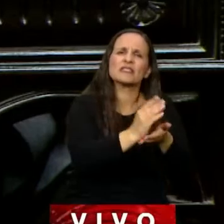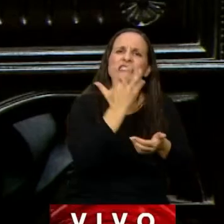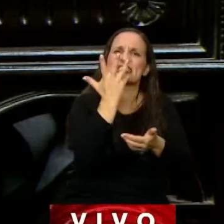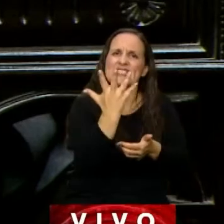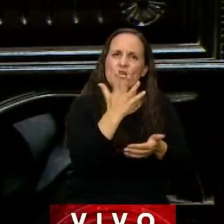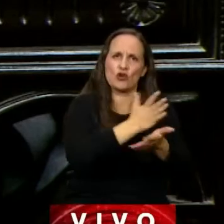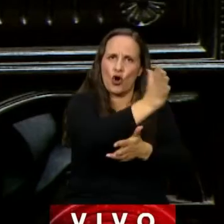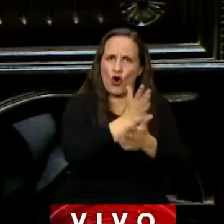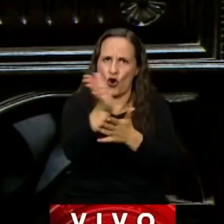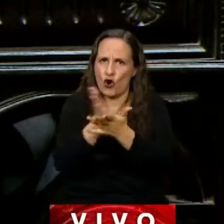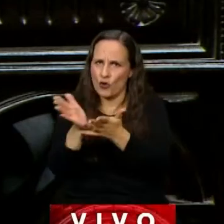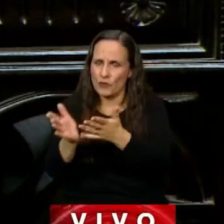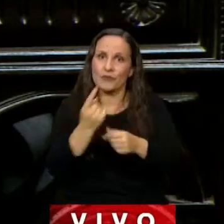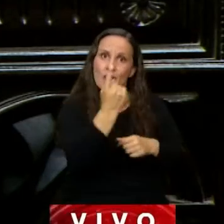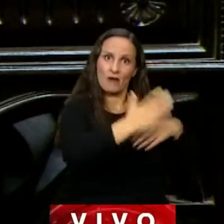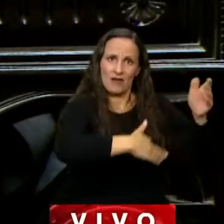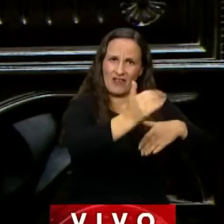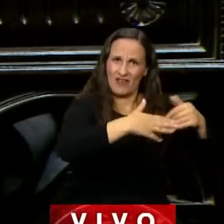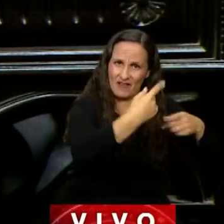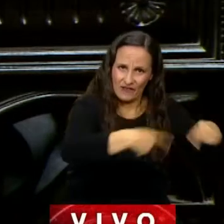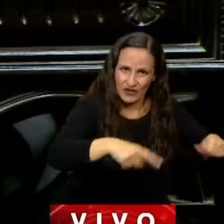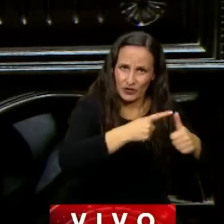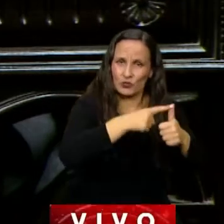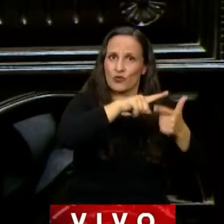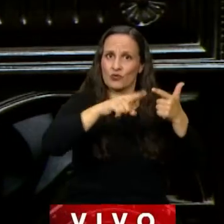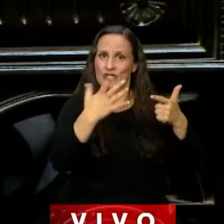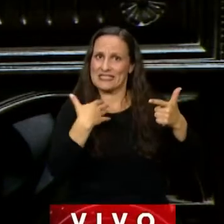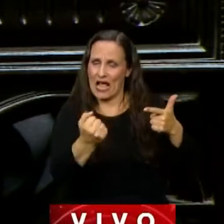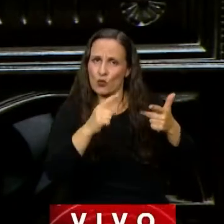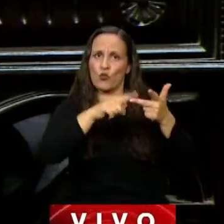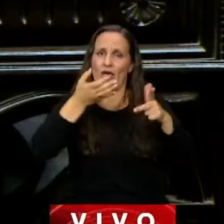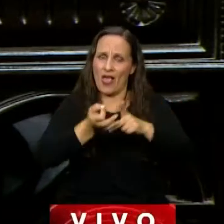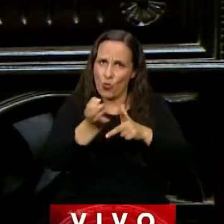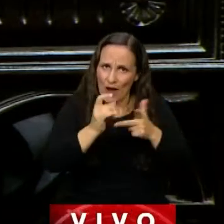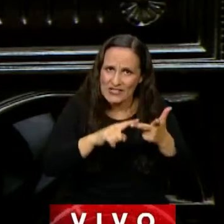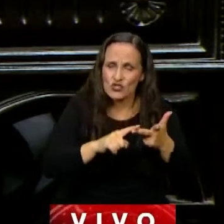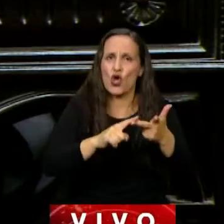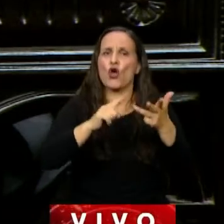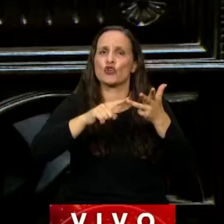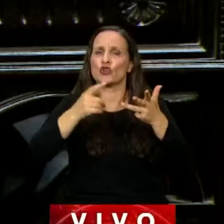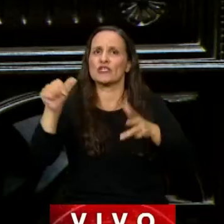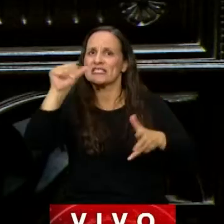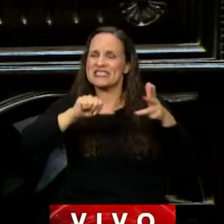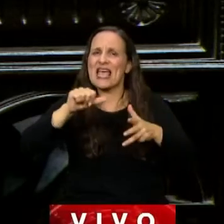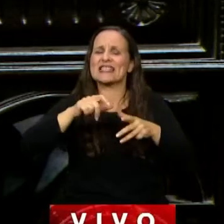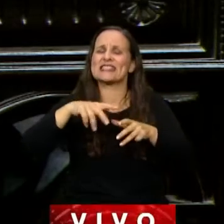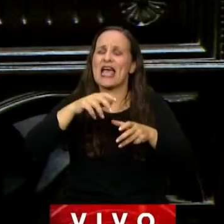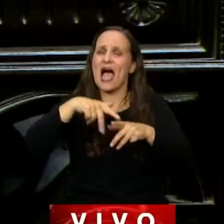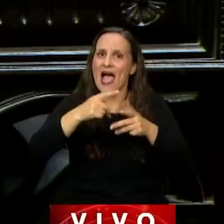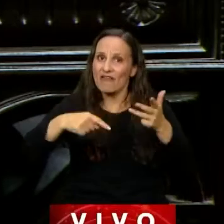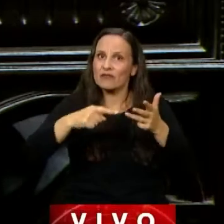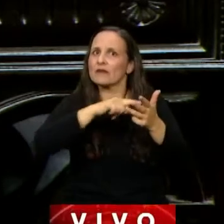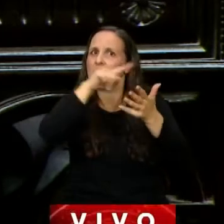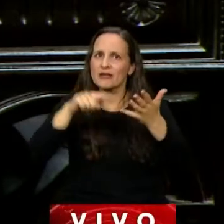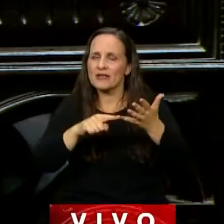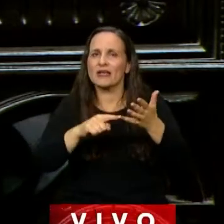pilares. Primero, infraestructura. Segundo, salud. Tercero, educación. Cuarto, ciencia e innovación. Y